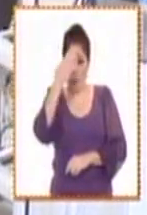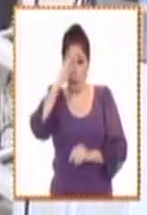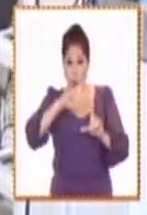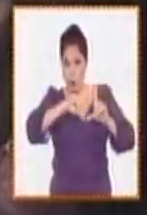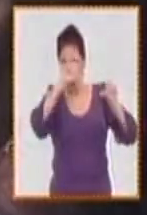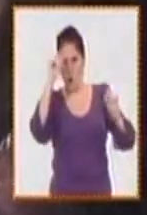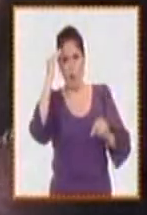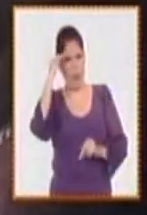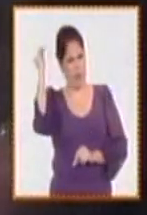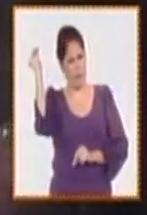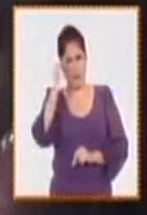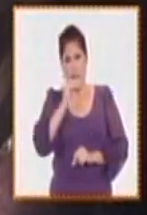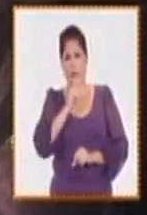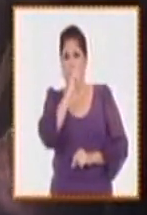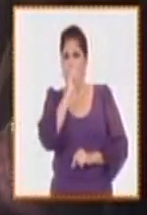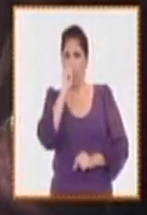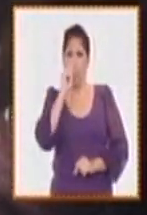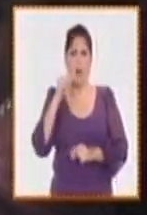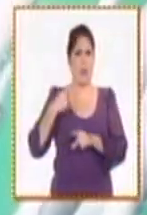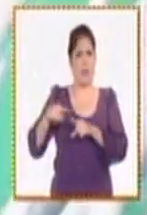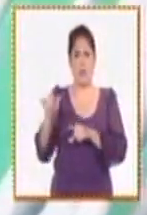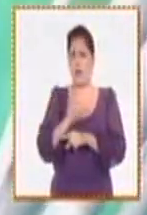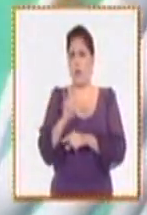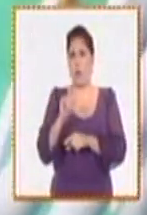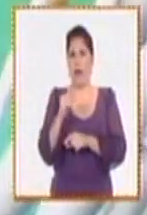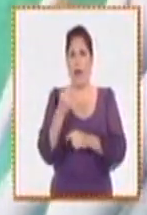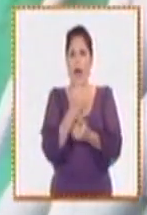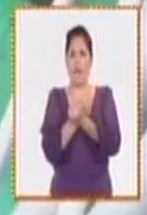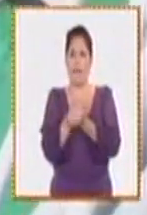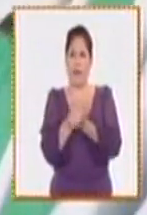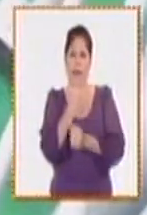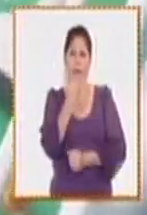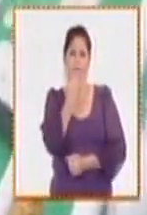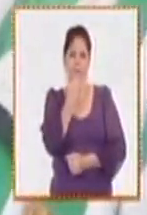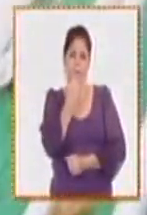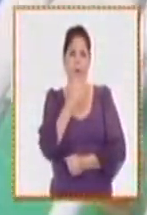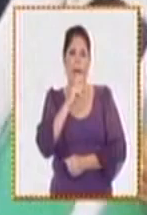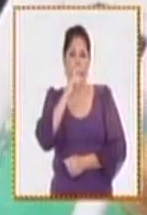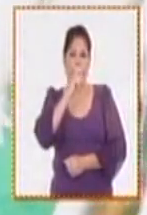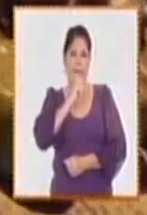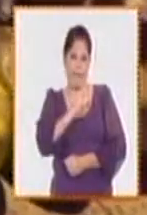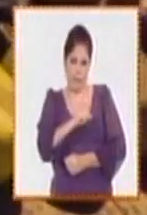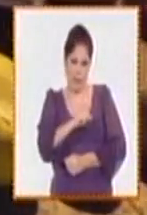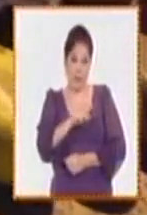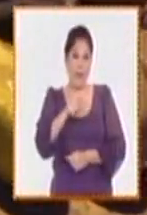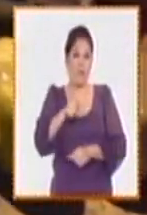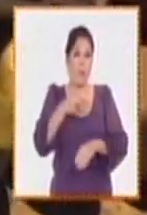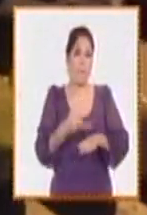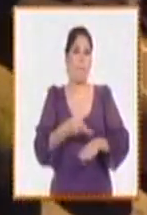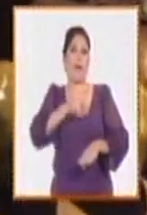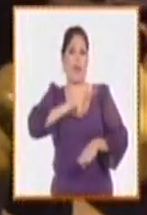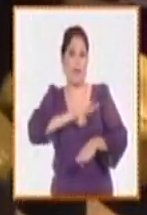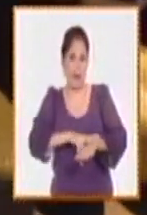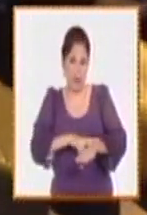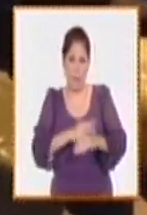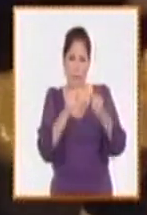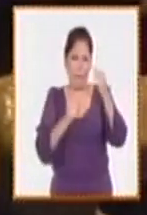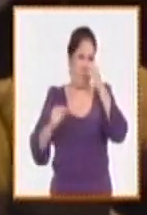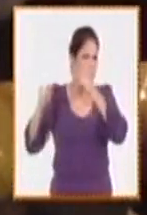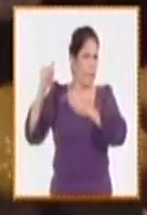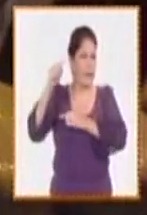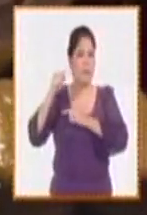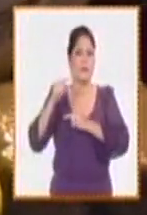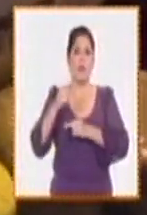ajena a la amenaza de la droga y sus impactos, pero mantiene una estrategia de enfrentamiento y prevención basada en el principio